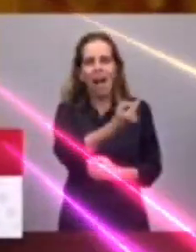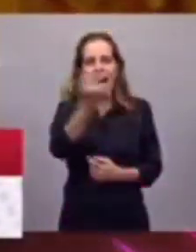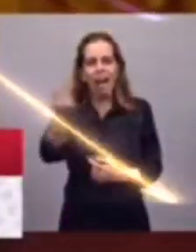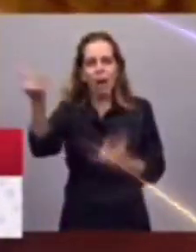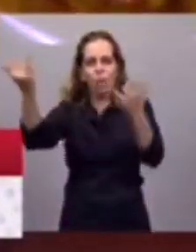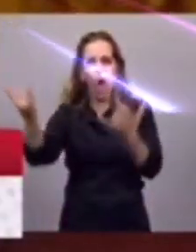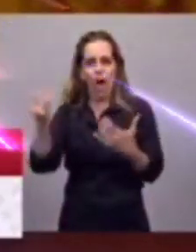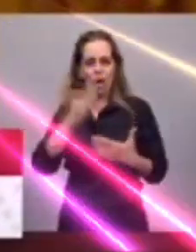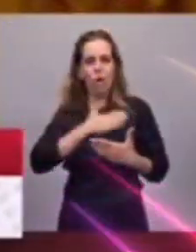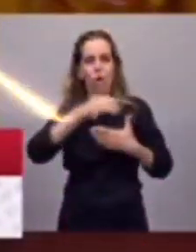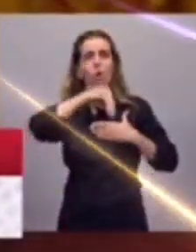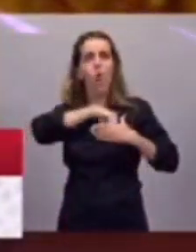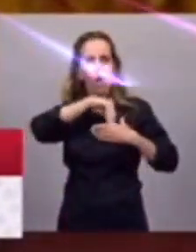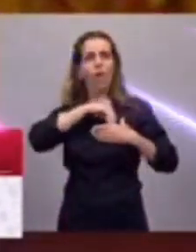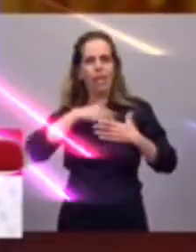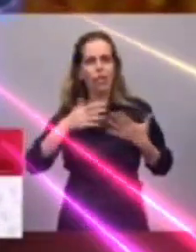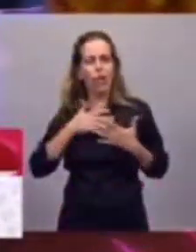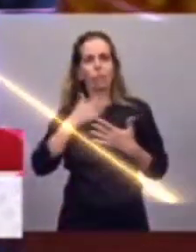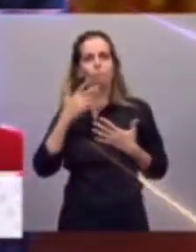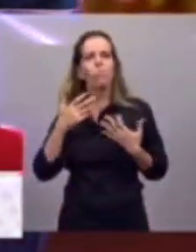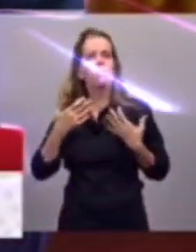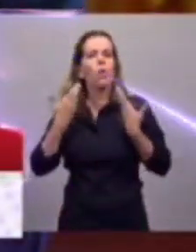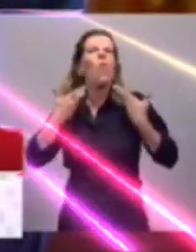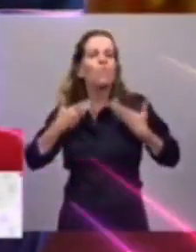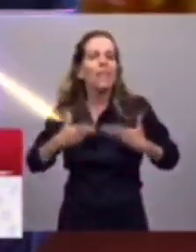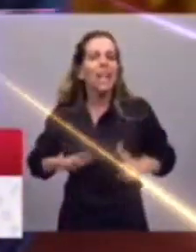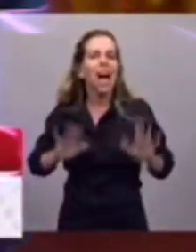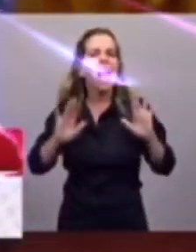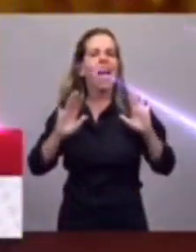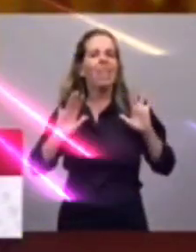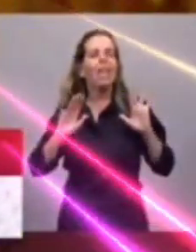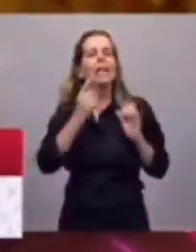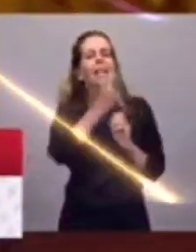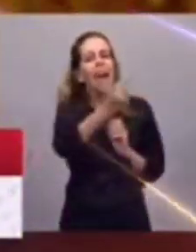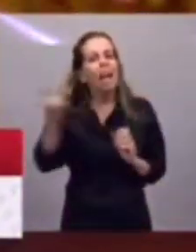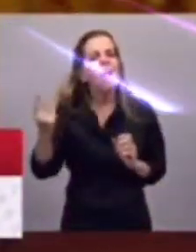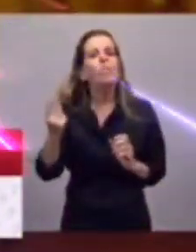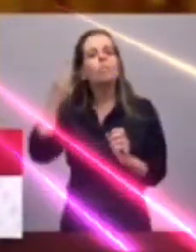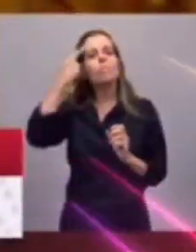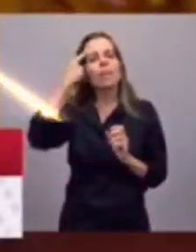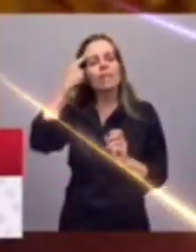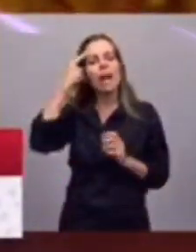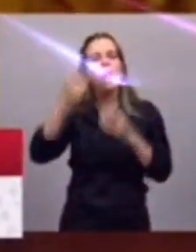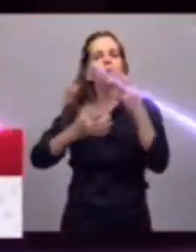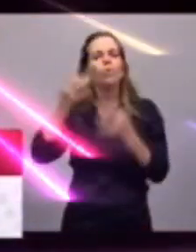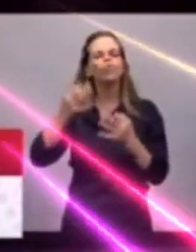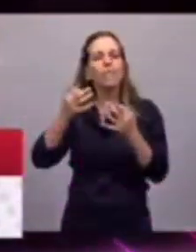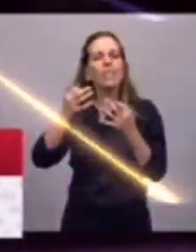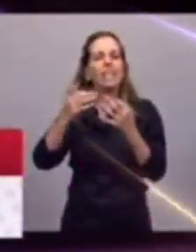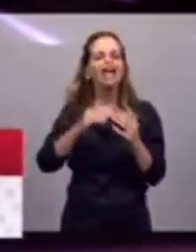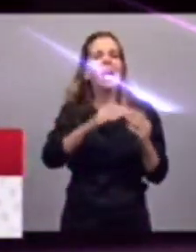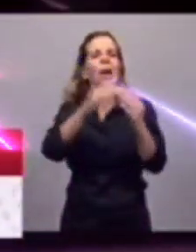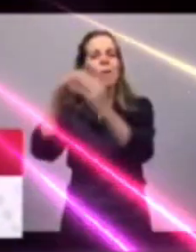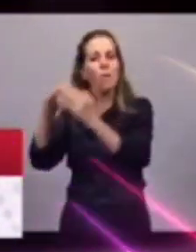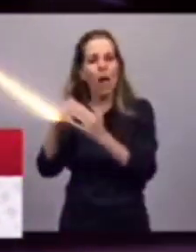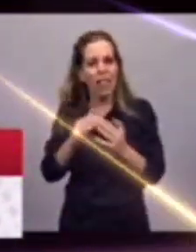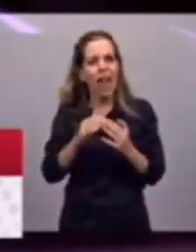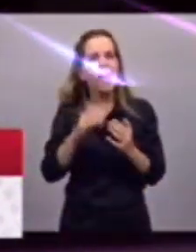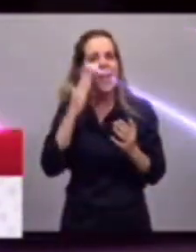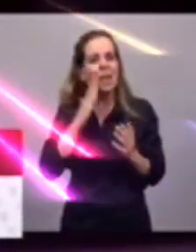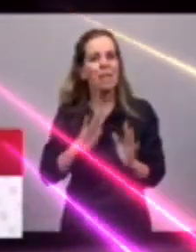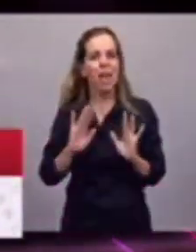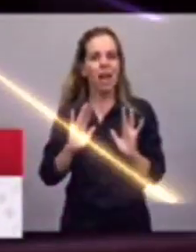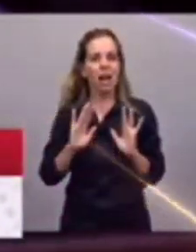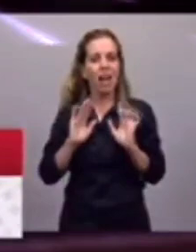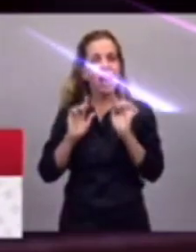en su corazón, en la humildad y en la capacidad de hacer justicia y bien. Y eso no